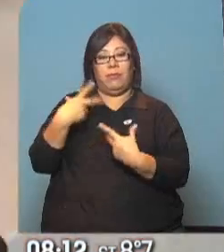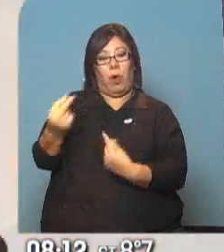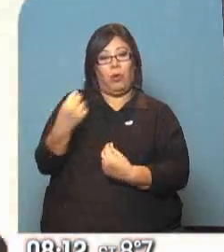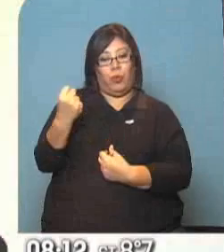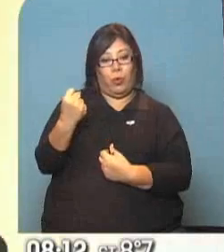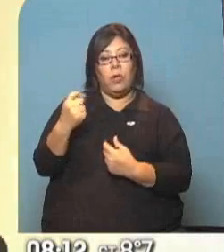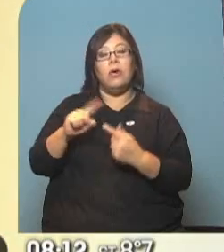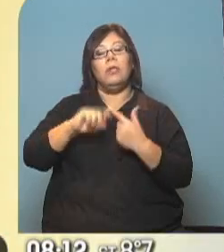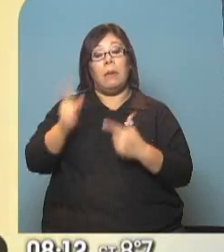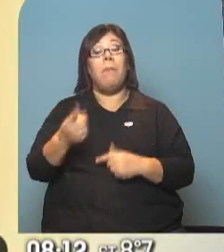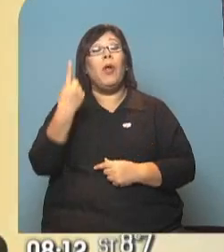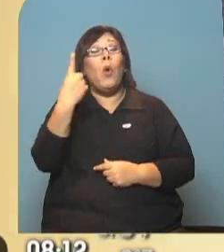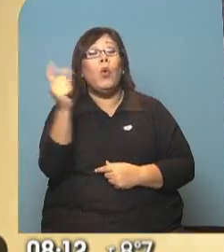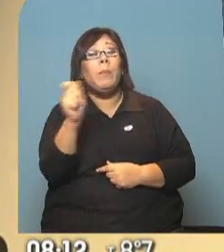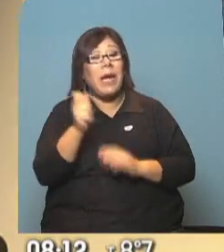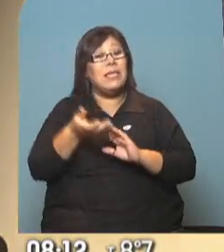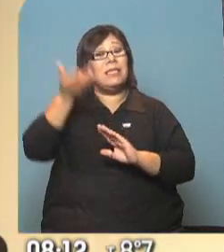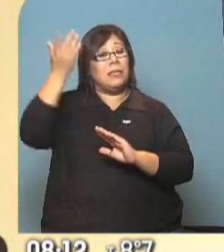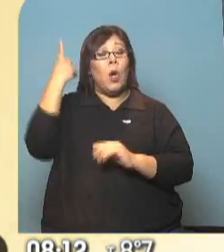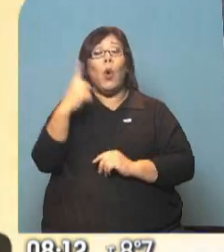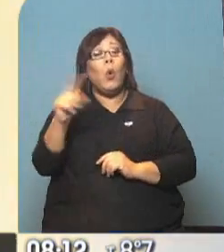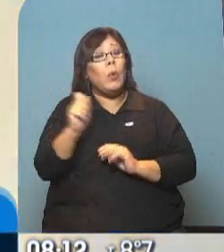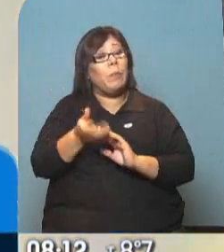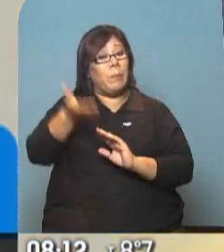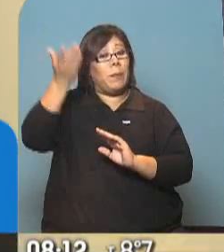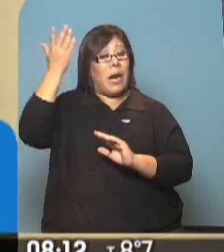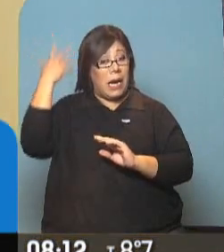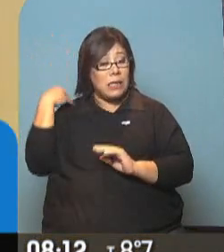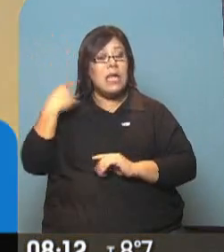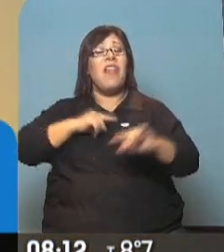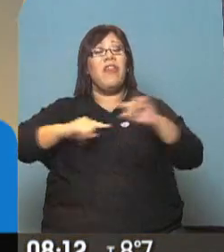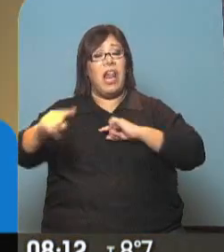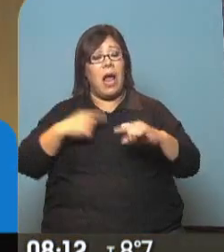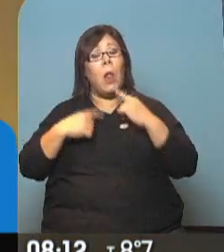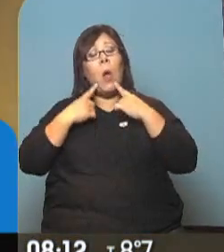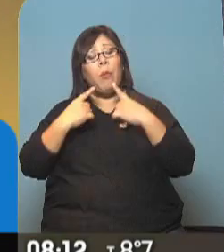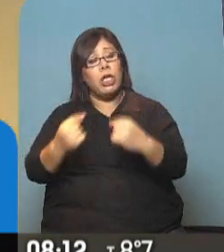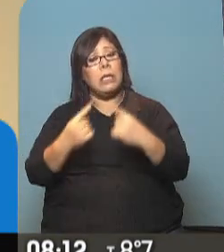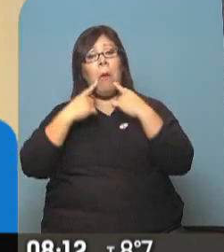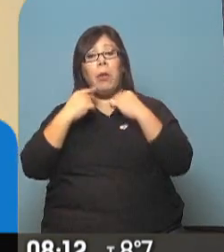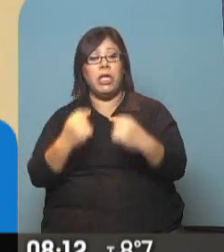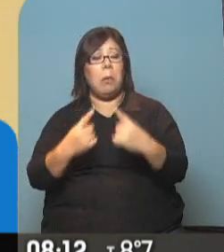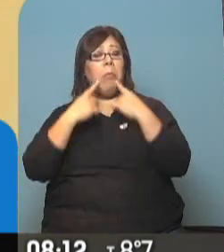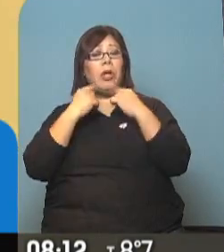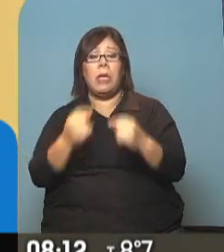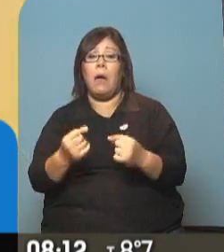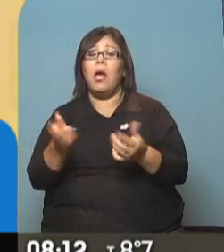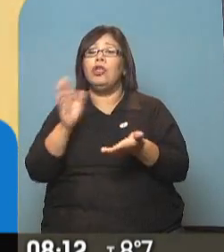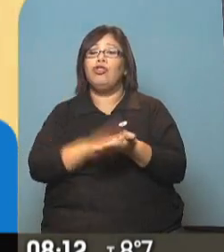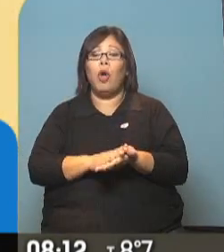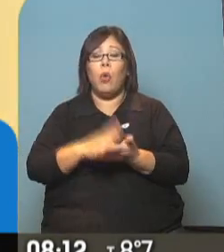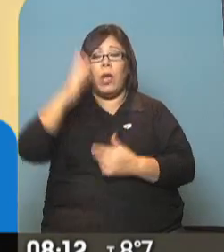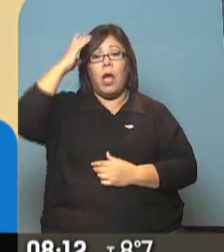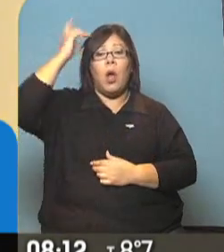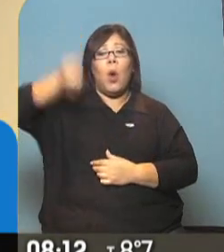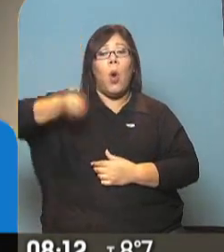los metrodelegados están desconociendo esta decisión. En verdad, están pidiendo que se revea la decisión de la Corte Suprema